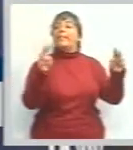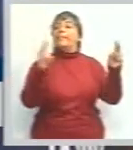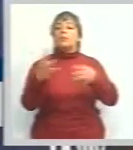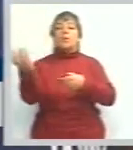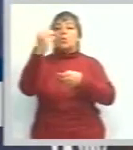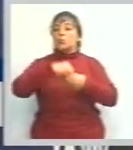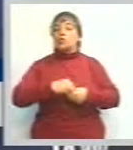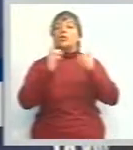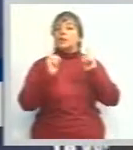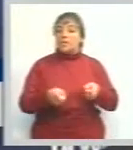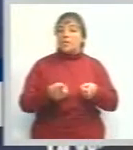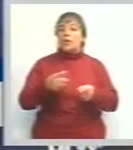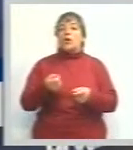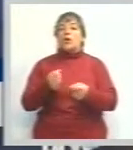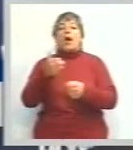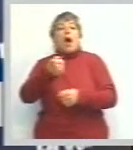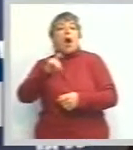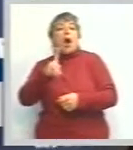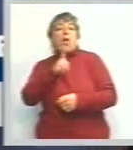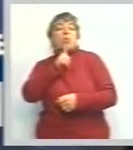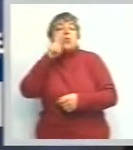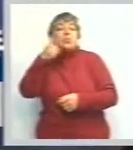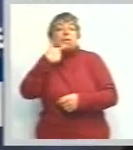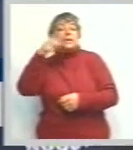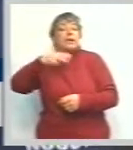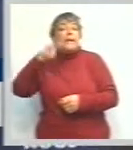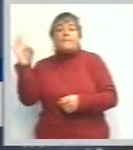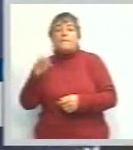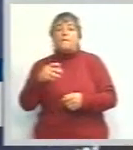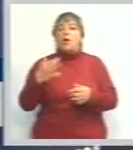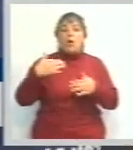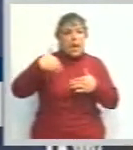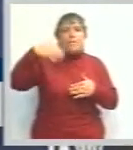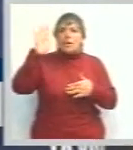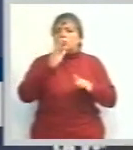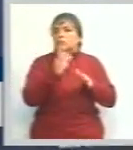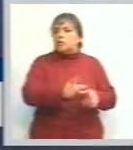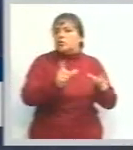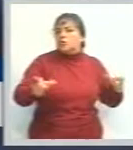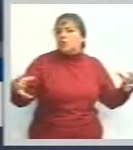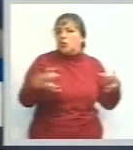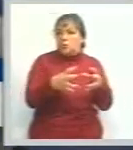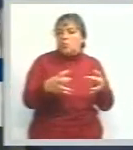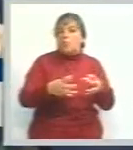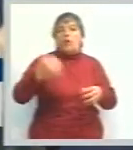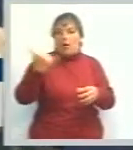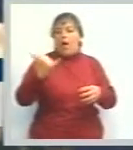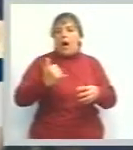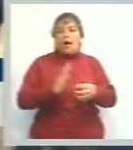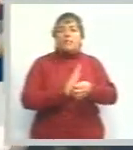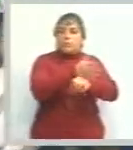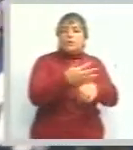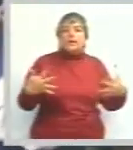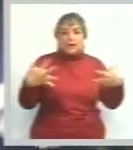tema autismo, que, bueno, la mayoría de los chicos están incluidos del grupo, la mayoría de los chicos del grupo.